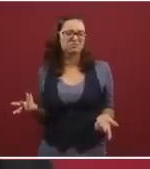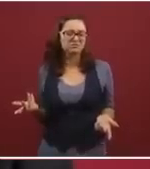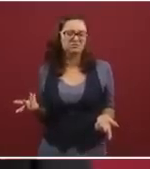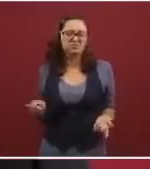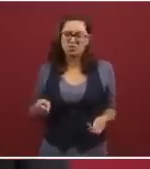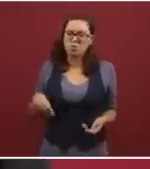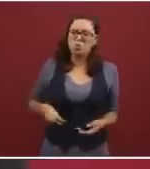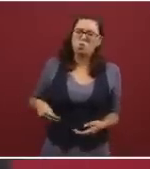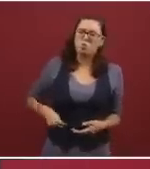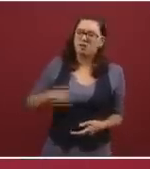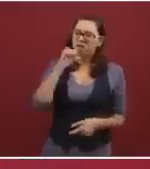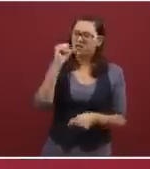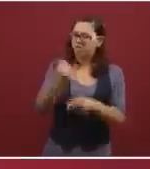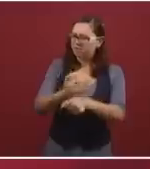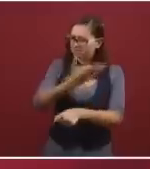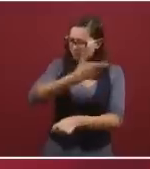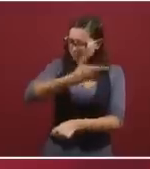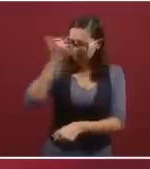esto